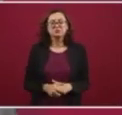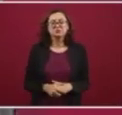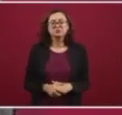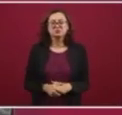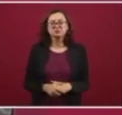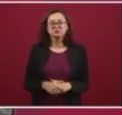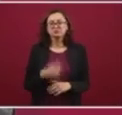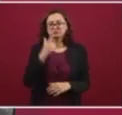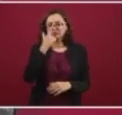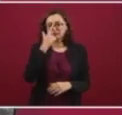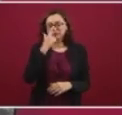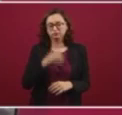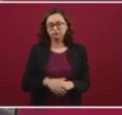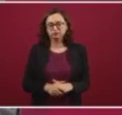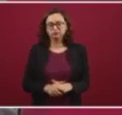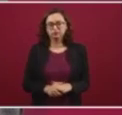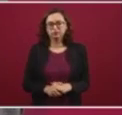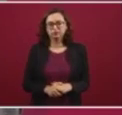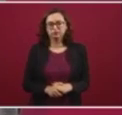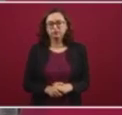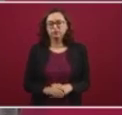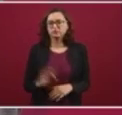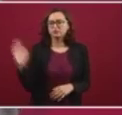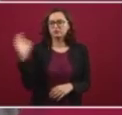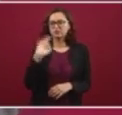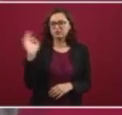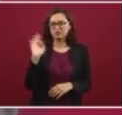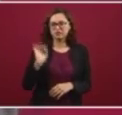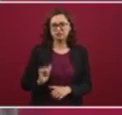A lo mejor los dirigentes no les están informando bien,